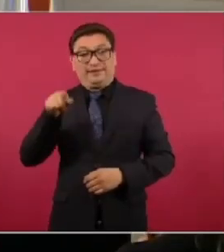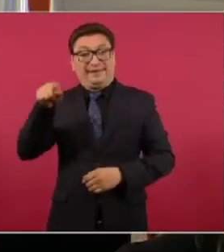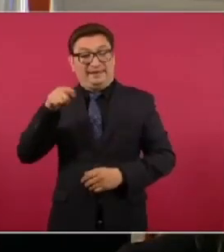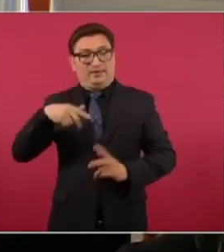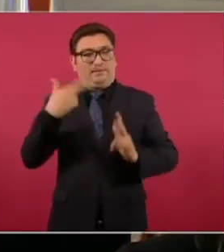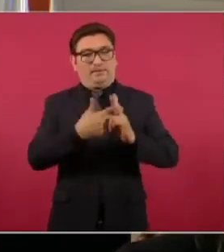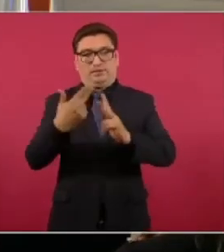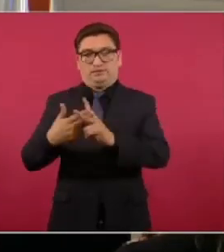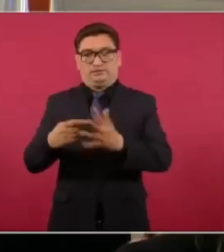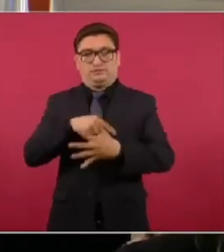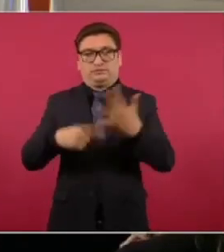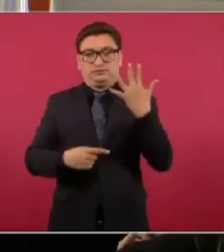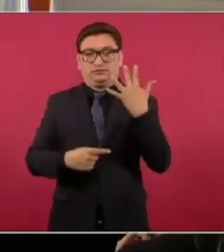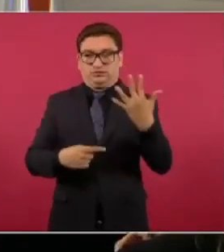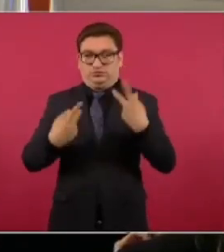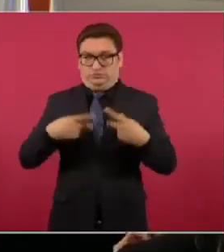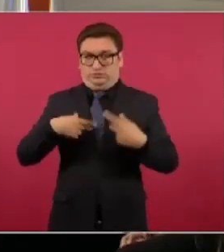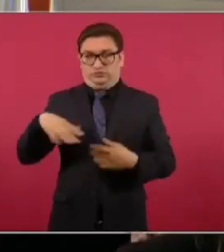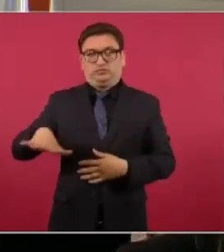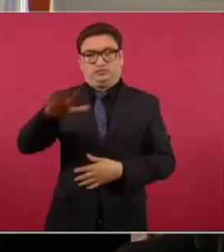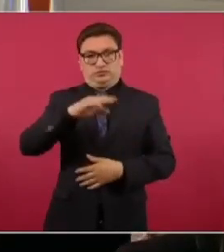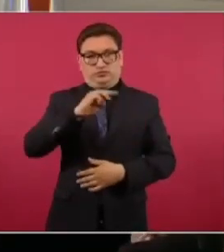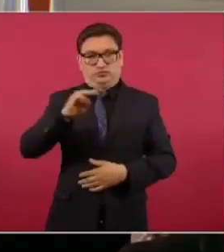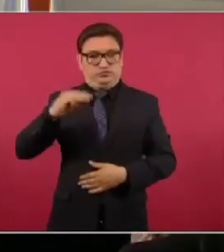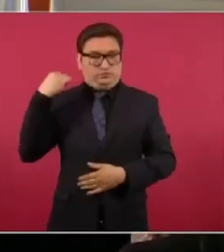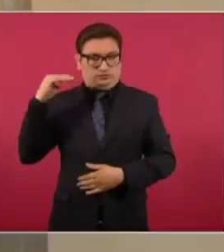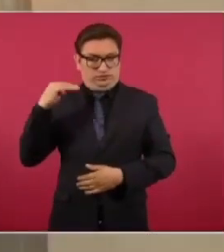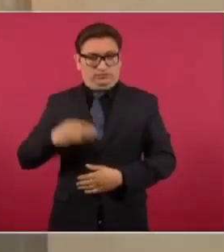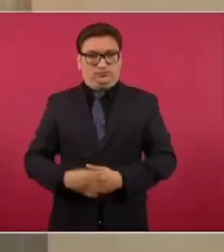a 5 personas en Morelia, Michoacán. Siguiente.